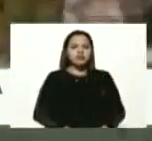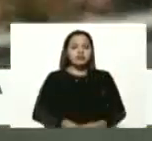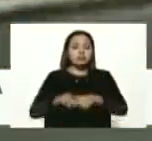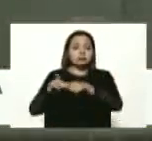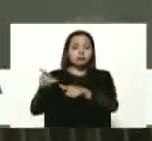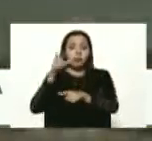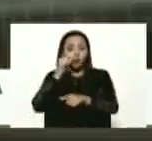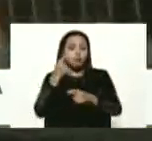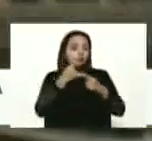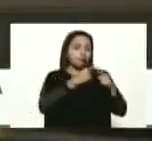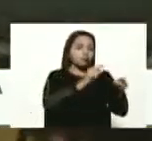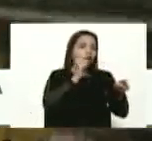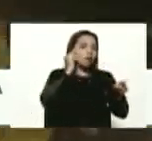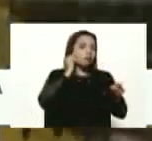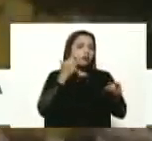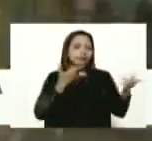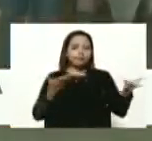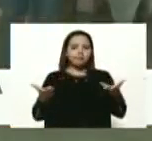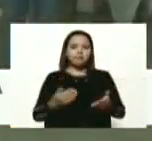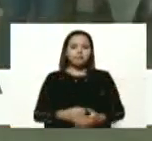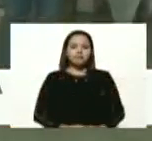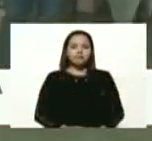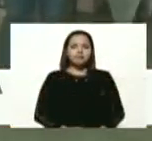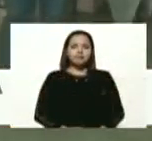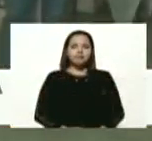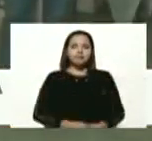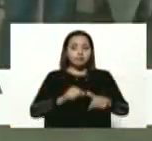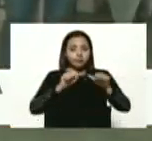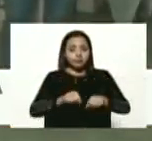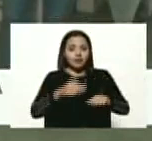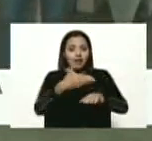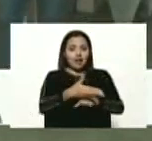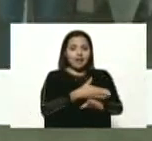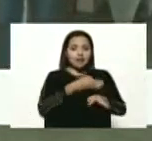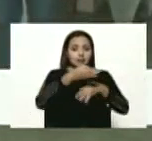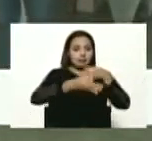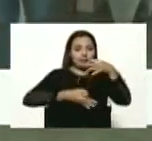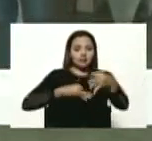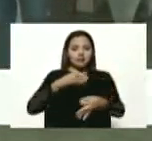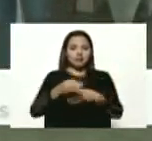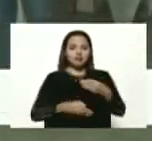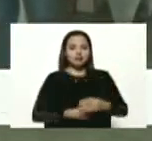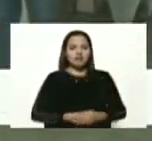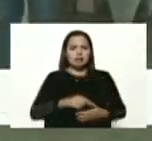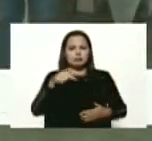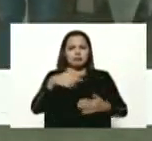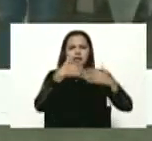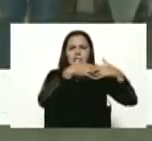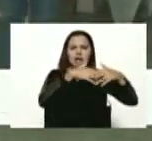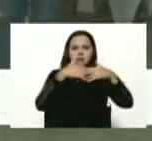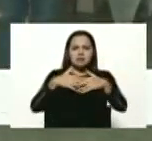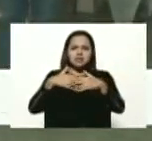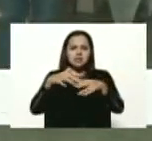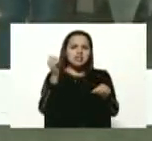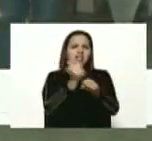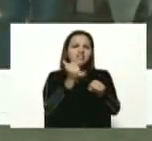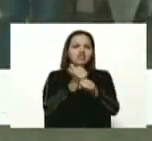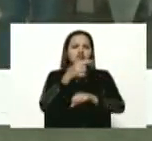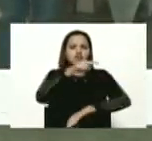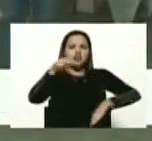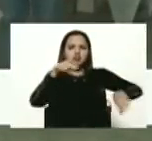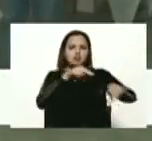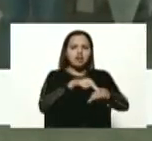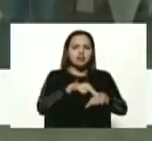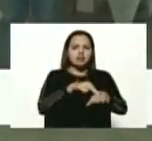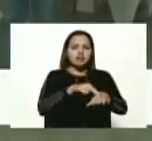González y la compañera Carolina Manilo. Sí, exactamente, como lo menciona nuestro compañero Néstor, somos una empresa de producción nacional,